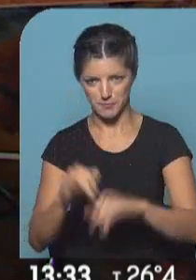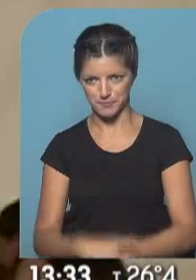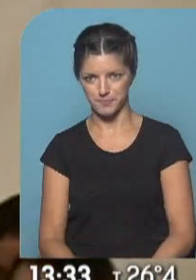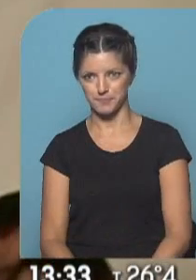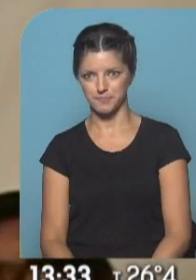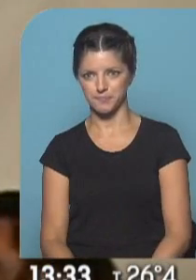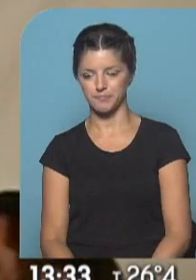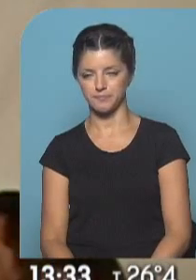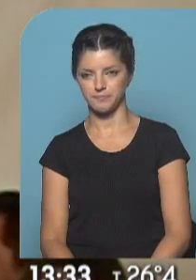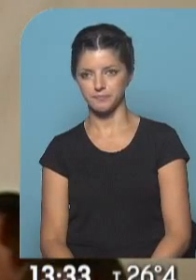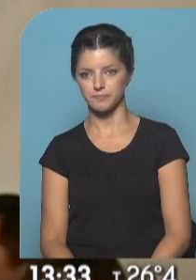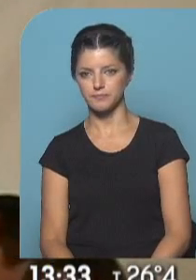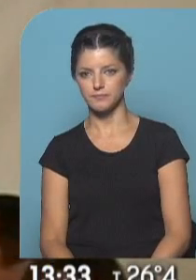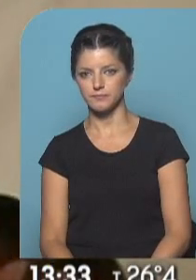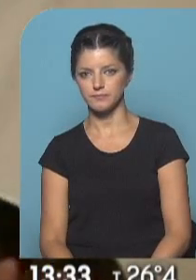mejor.